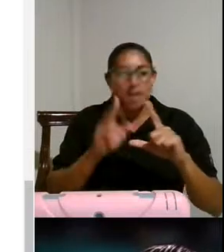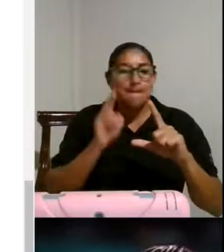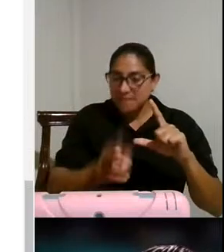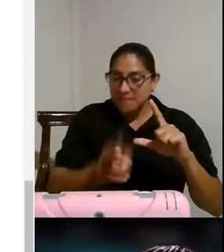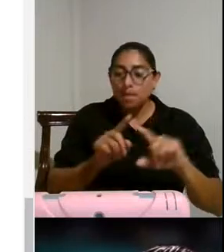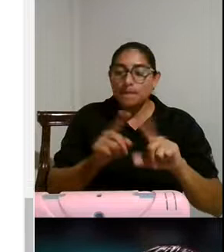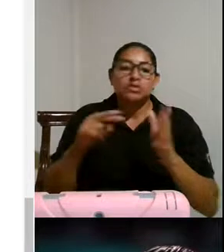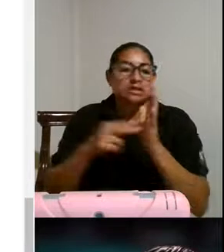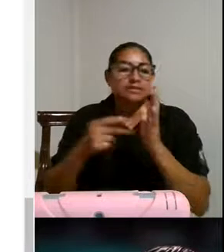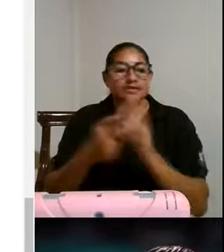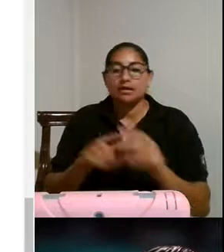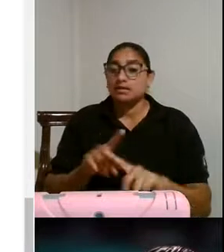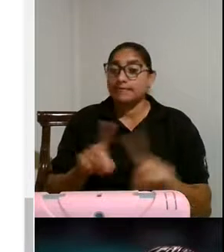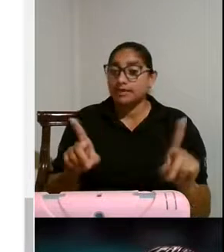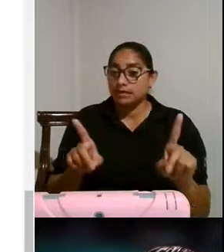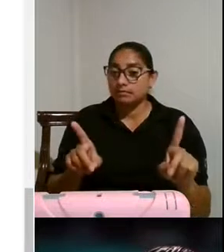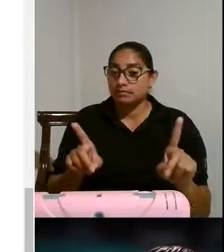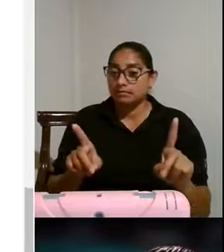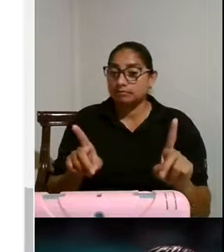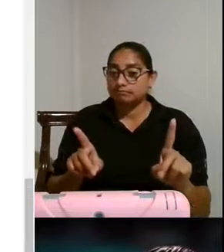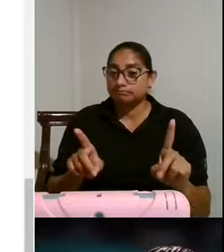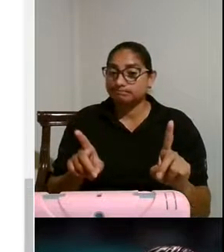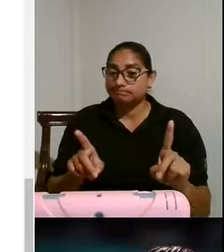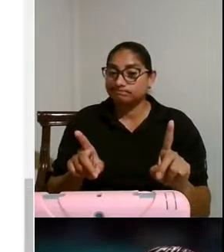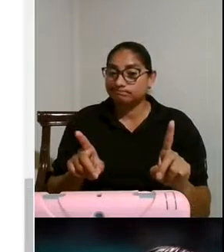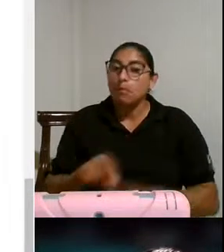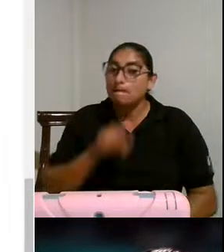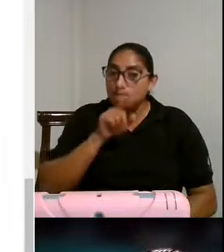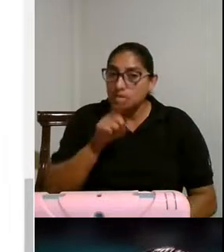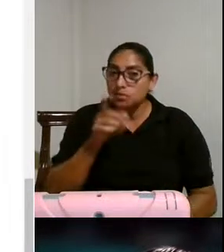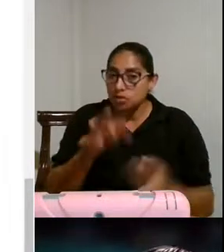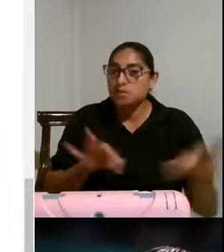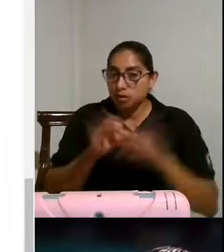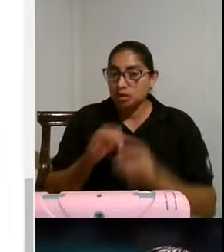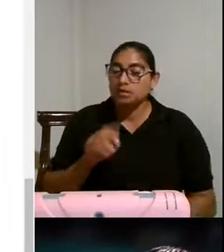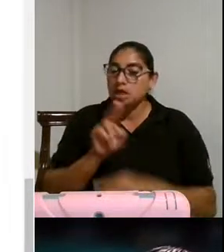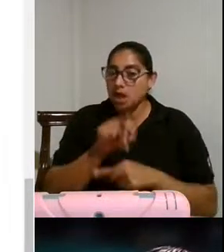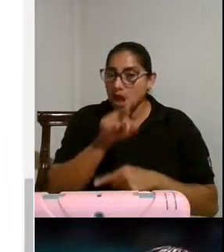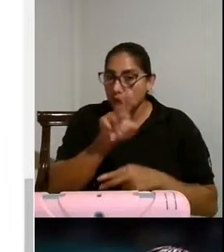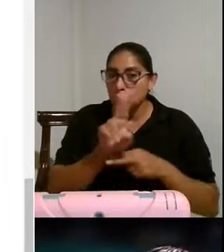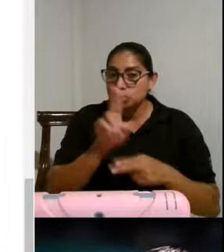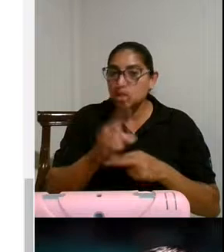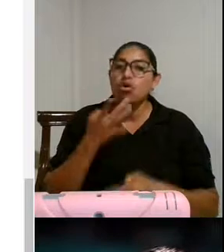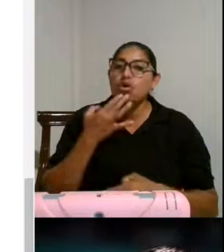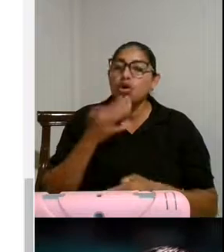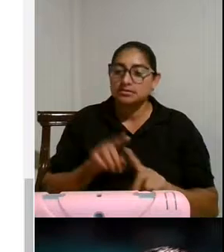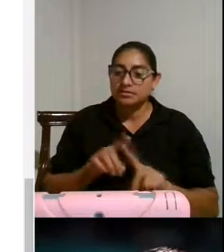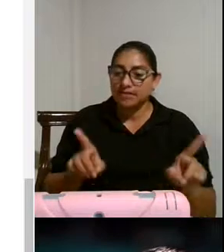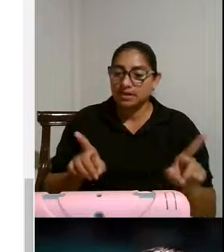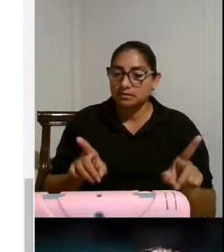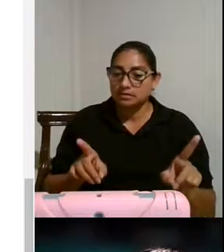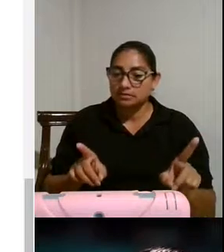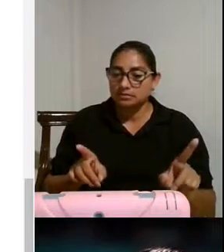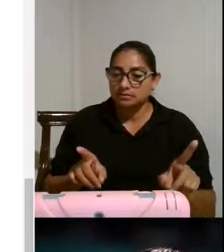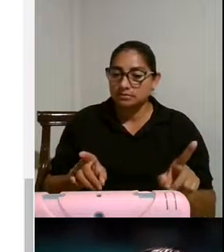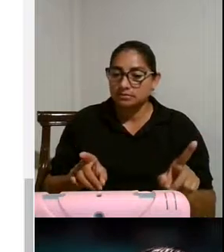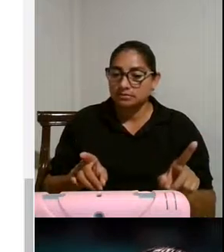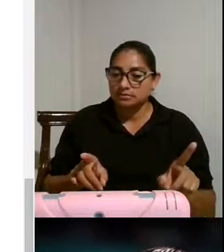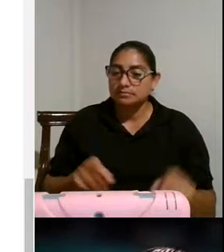uno encima del otro, que prácticamente sean el mismo, ¿de acuerdo? Entonces, el límite lo que nos dice